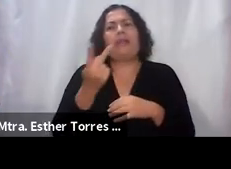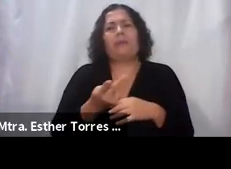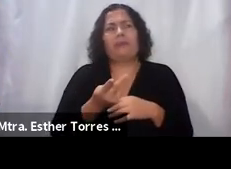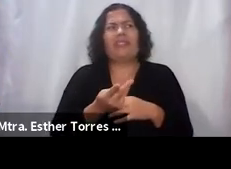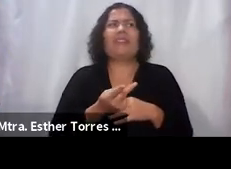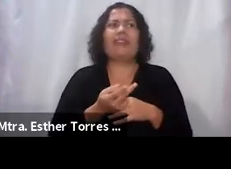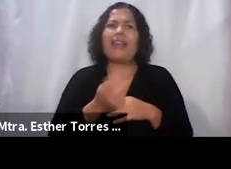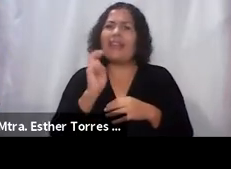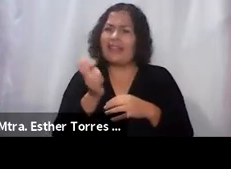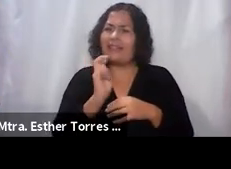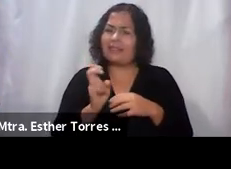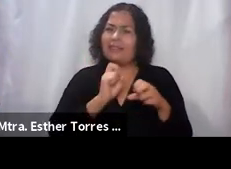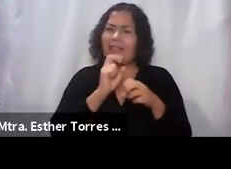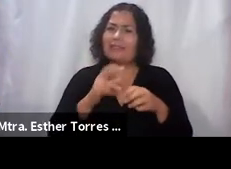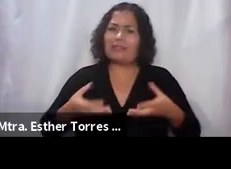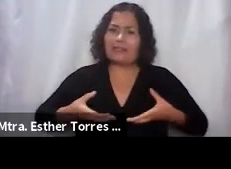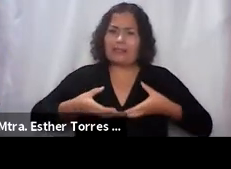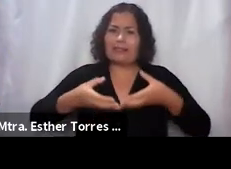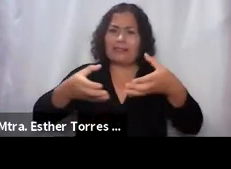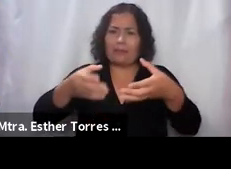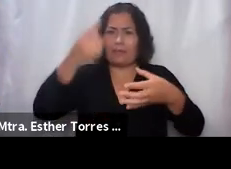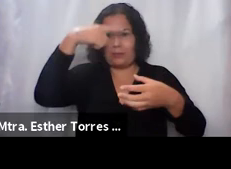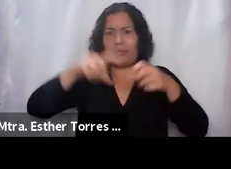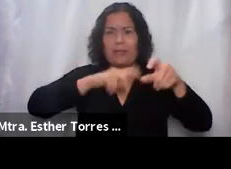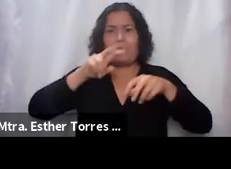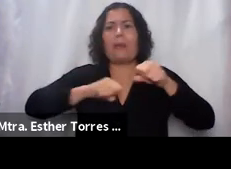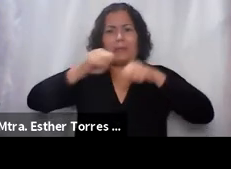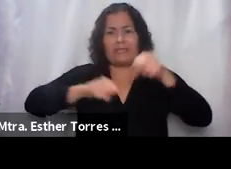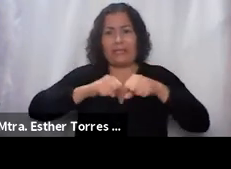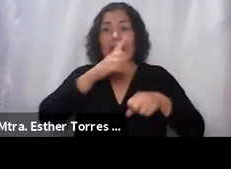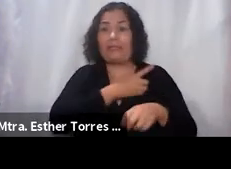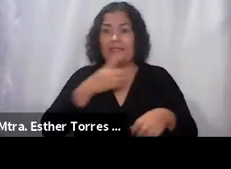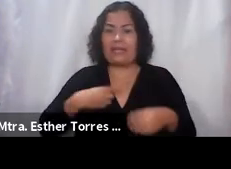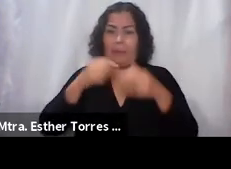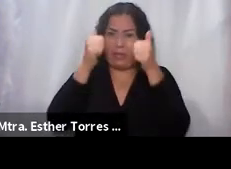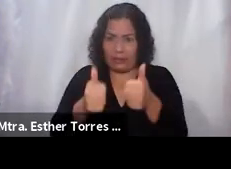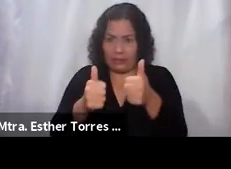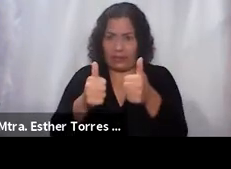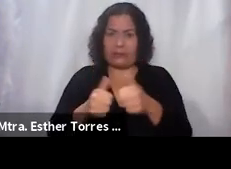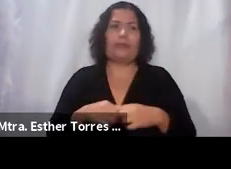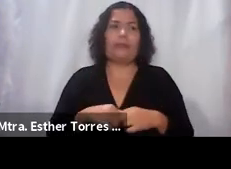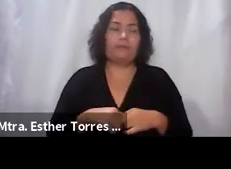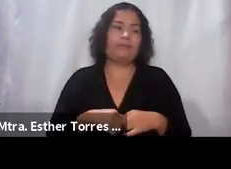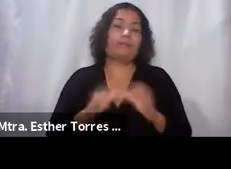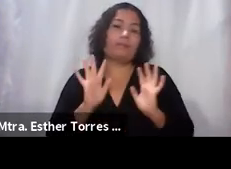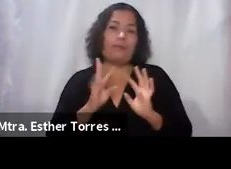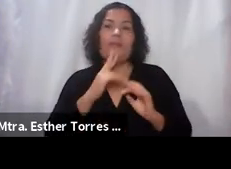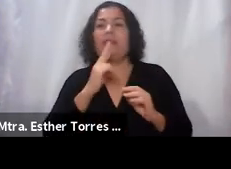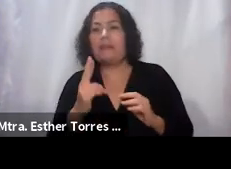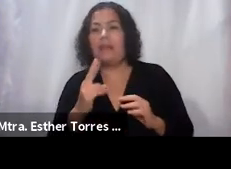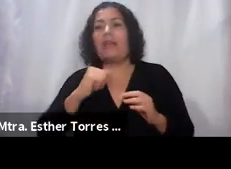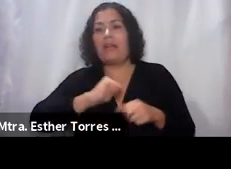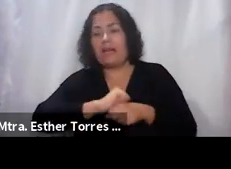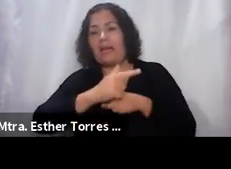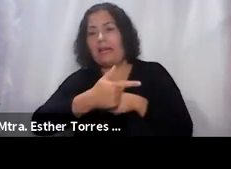deben de quedar ya de una manera permanente. Algunos activistas ciclistas, ¿no? Este es lo que están